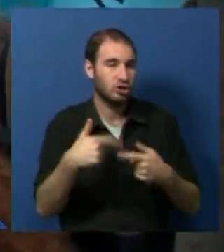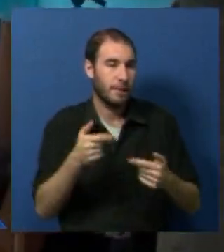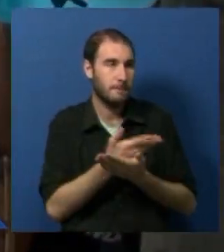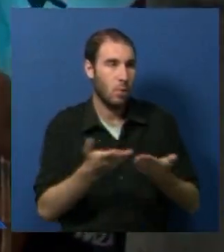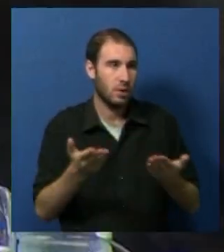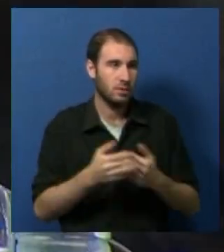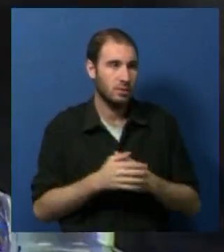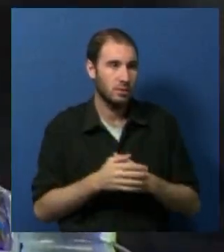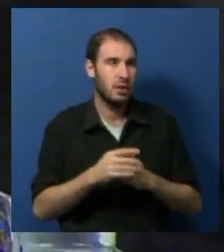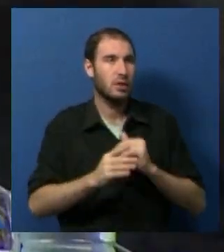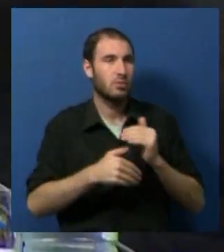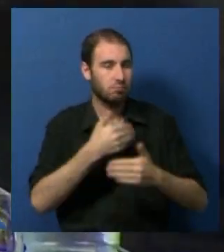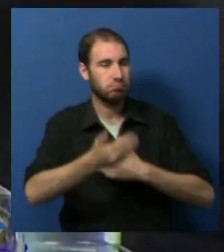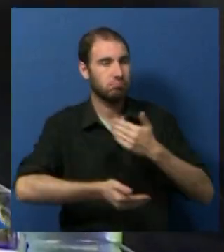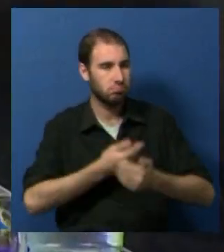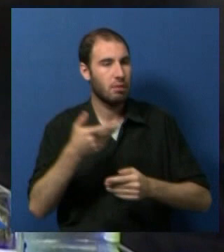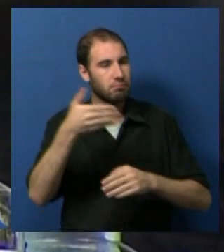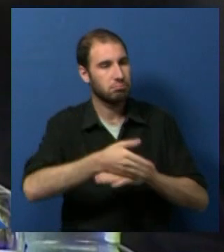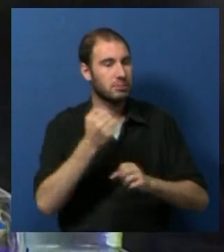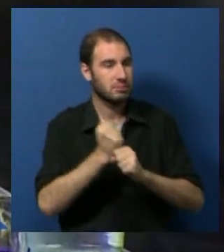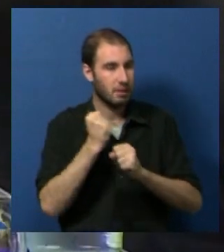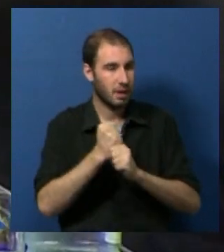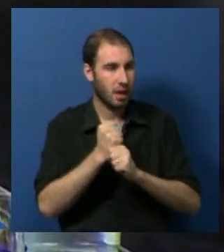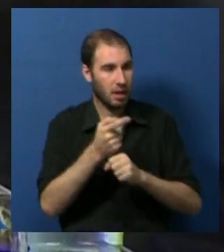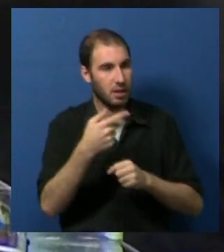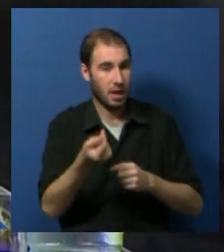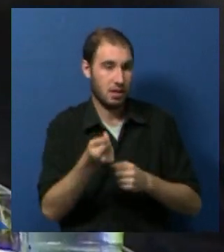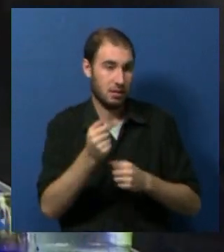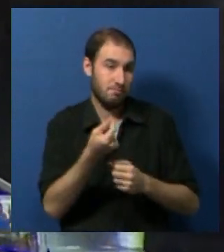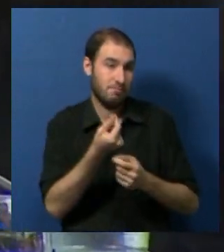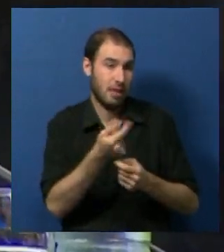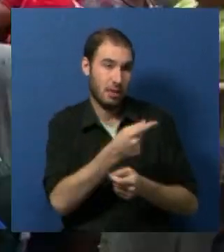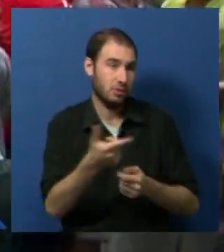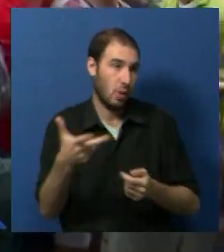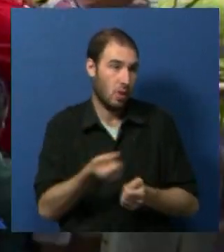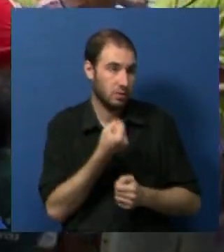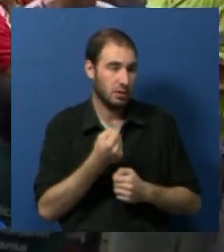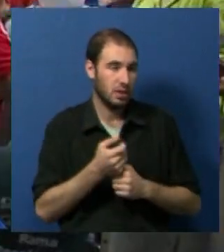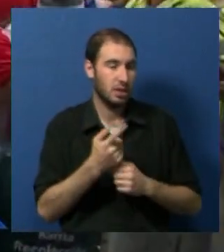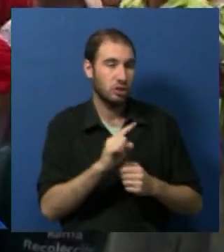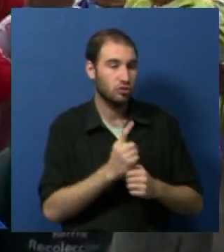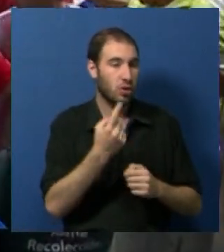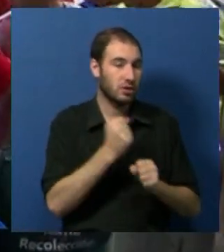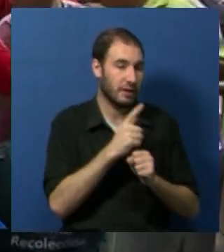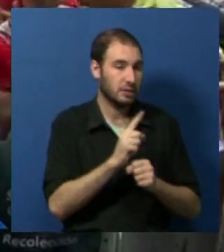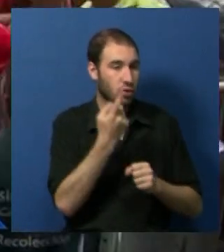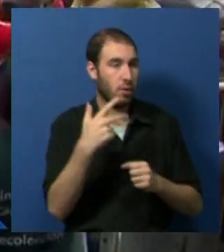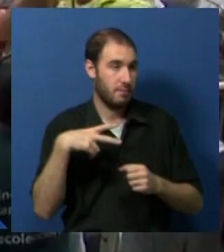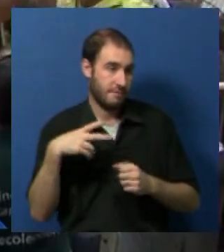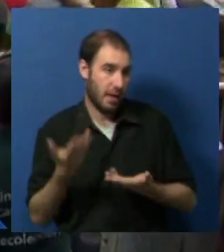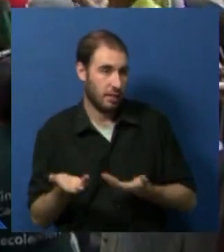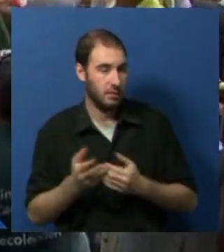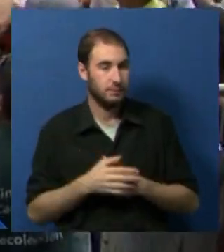público, que día a día tienen que salir a trabajar para ganarse su sustento, sean los autónomos, los que trabajan en la actividad